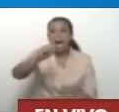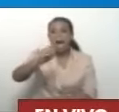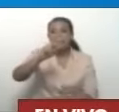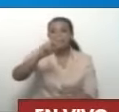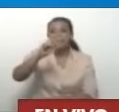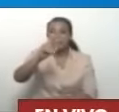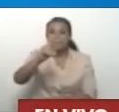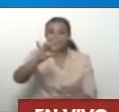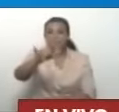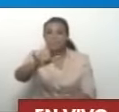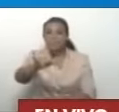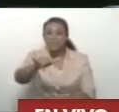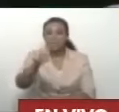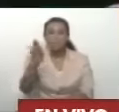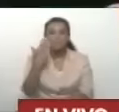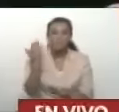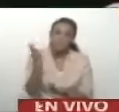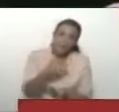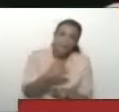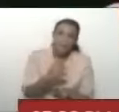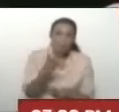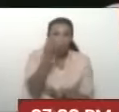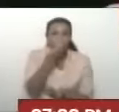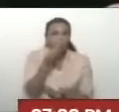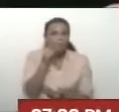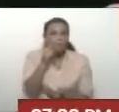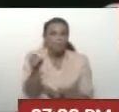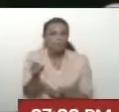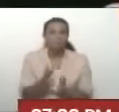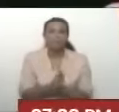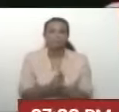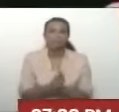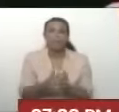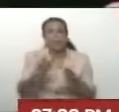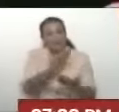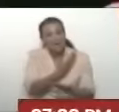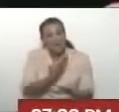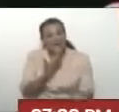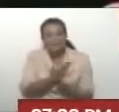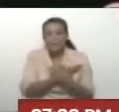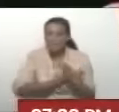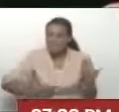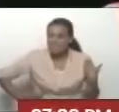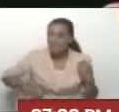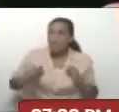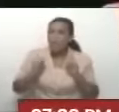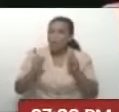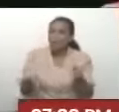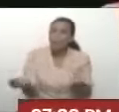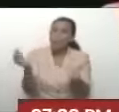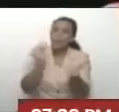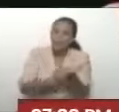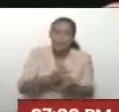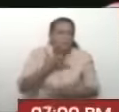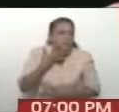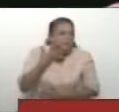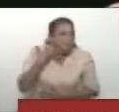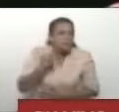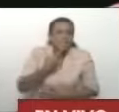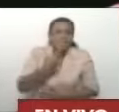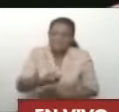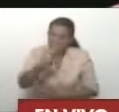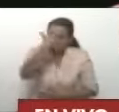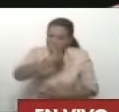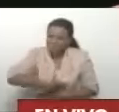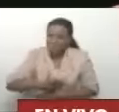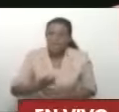Zambrano. Adelante, Andy. Muchísimas gracias, presidente, por esta oportunidad. Nuevamente orgulloso decirlo,